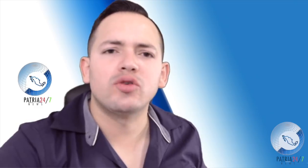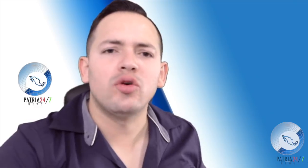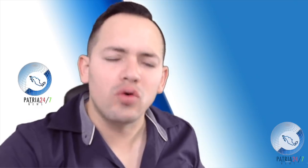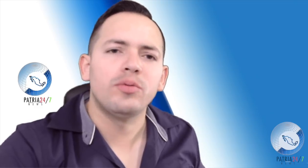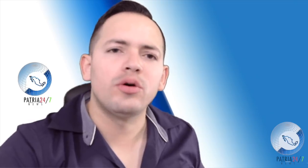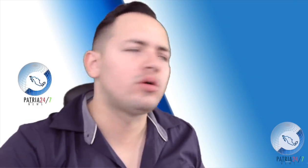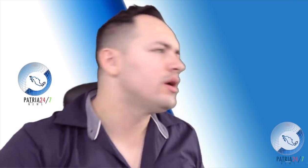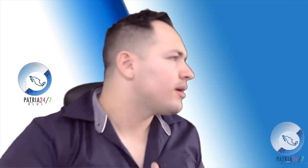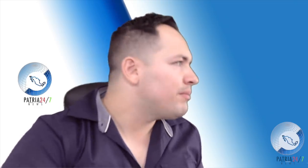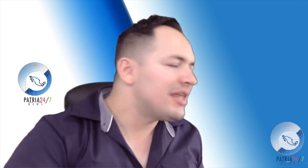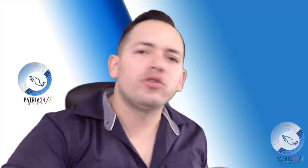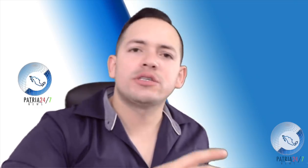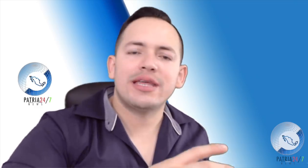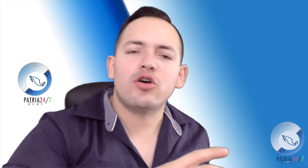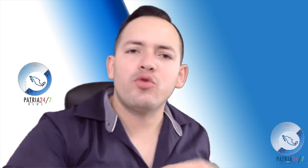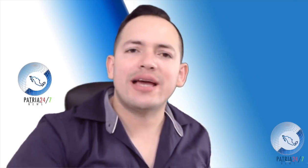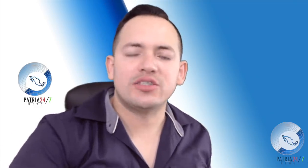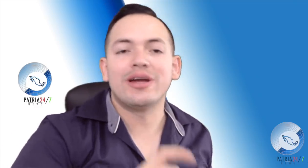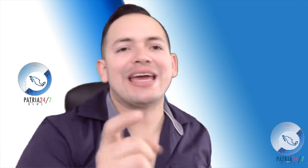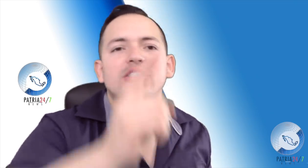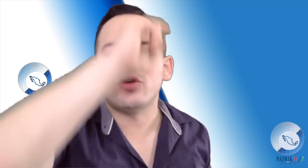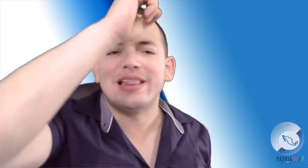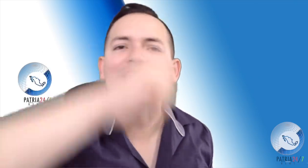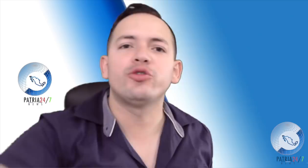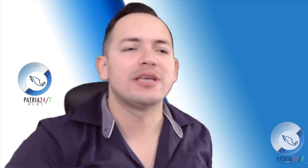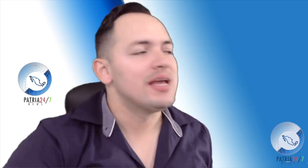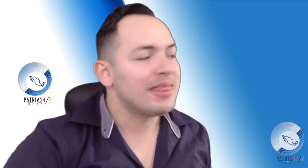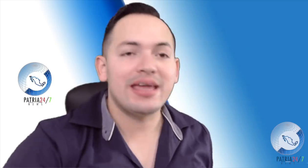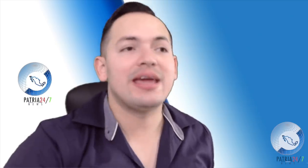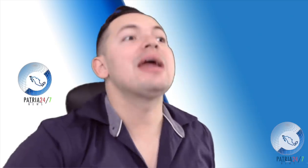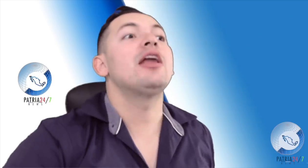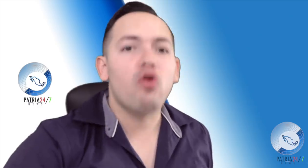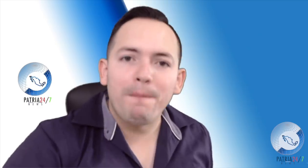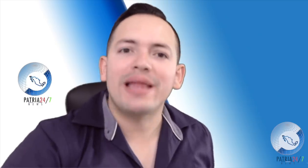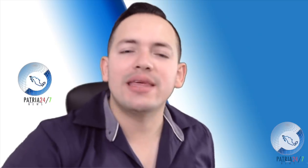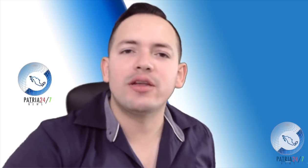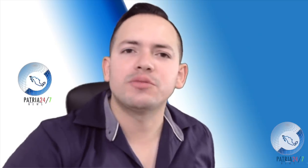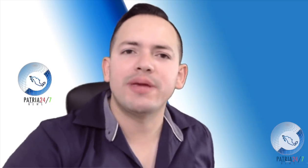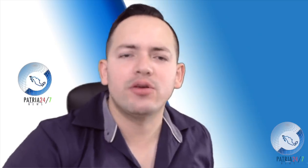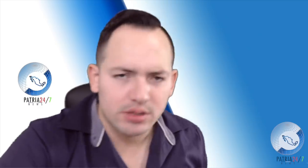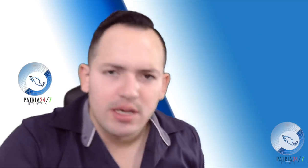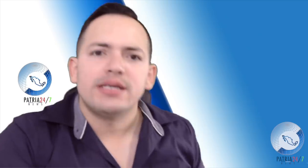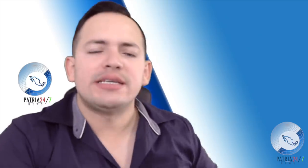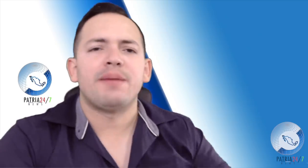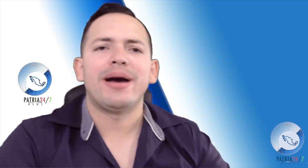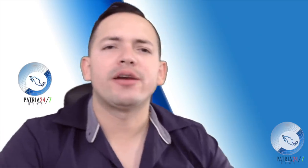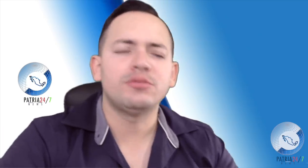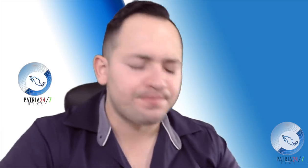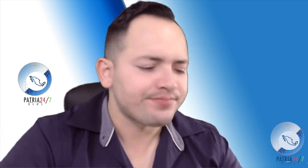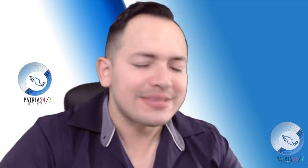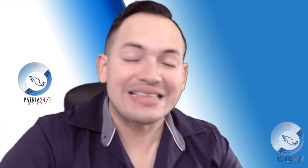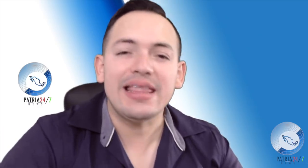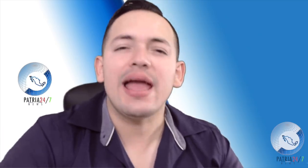por eso hubo medios de comunicación que eran soldados del ocupante de Los Pinos. Sin